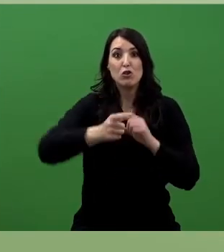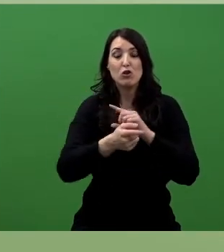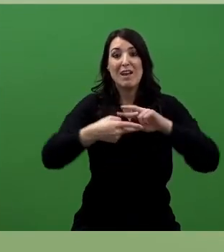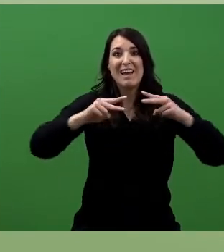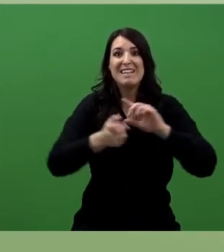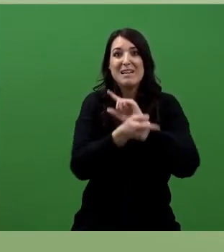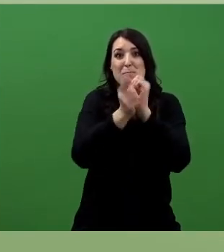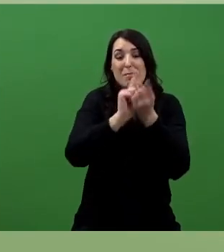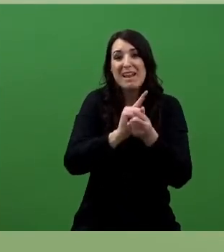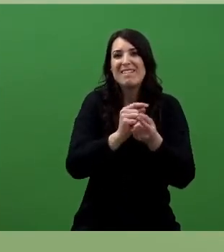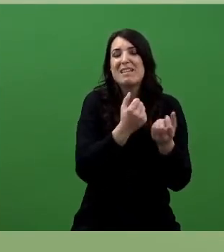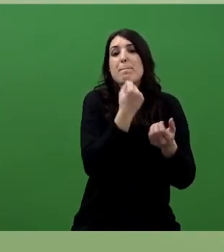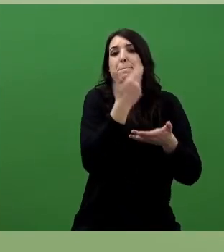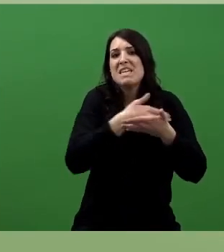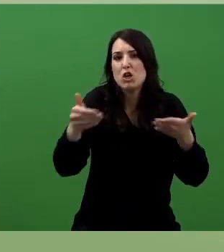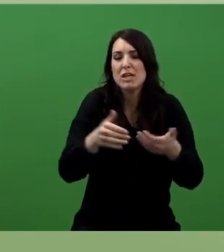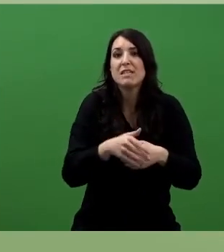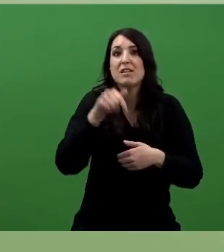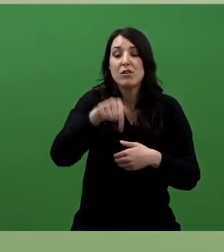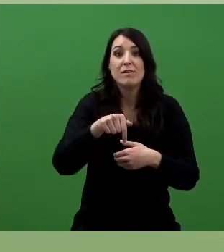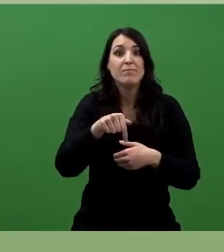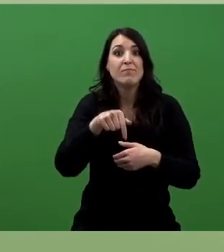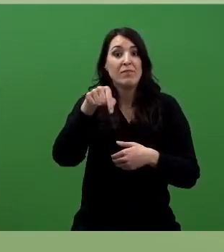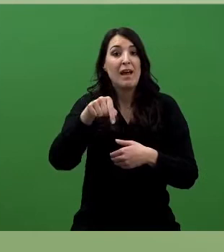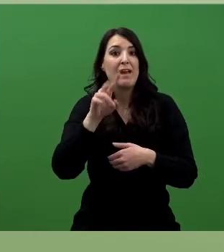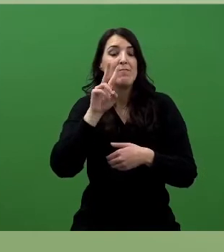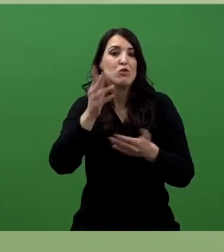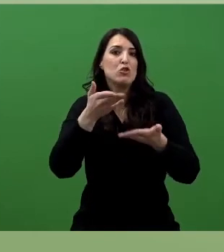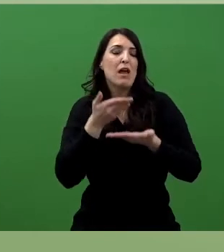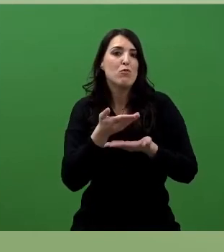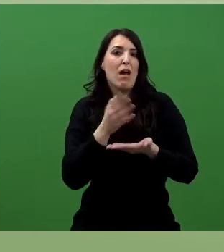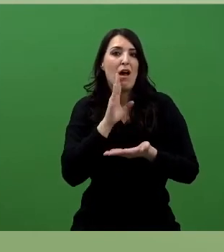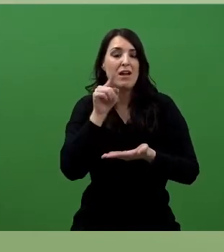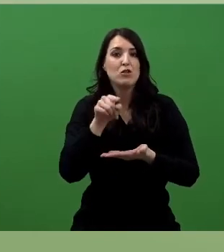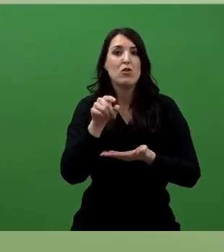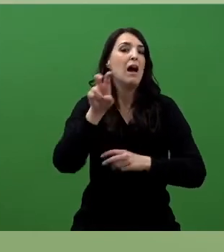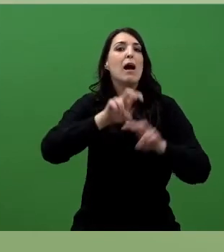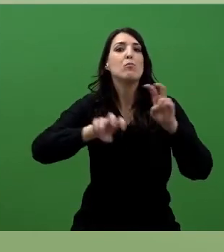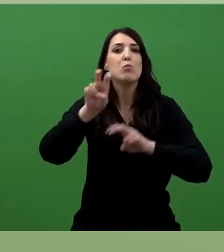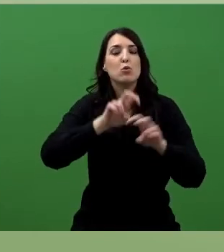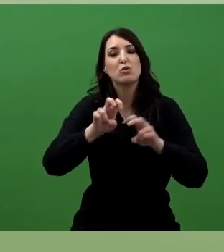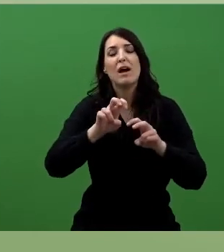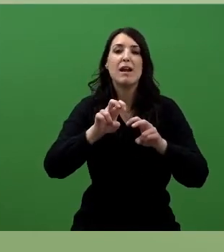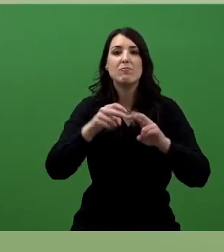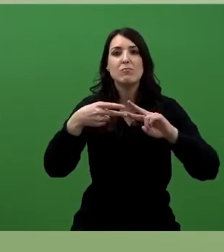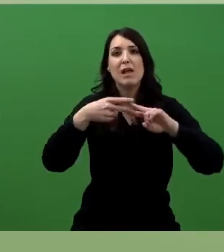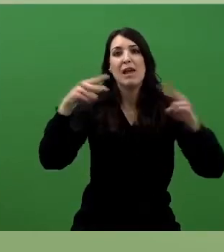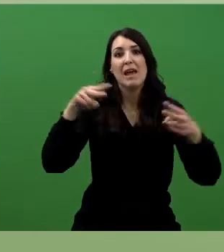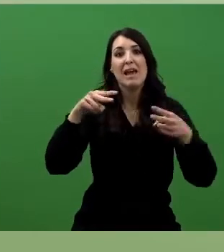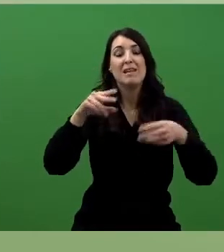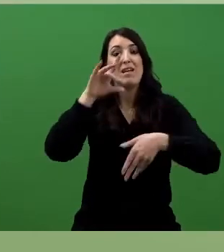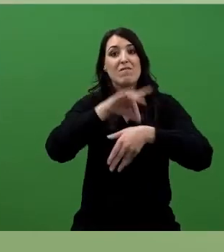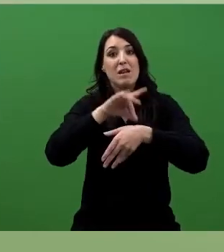con lo cual hay que ir a buscar aquella que causa la enfermedad. Y esta herramienta nos ayuda a esto, a buscar cuál es la que podría causar la